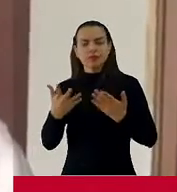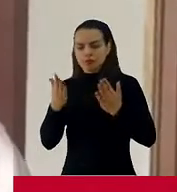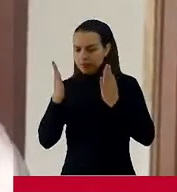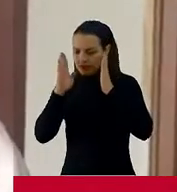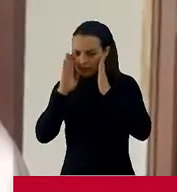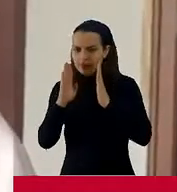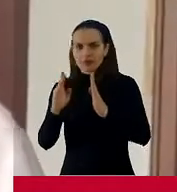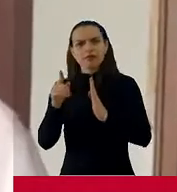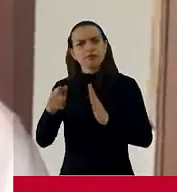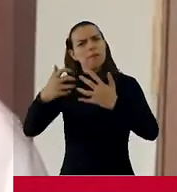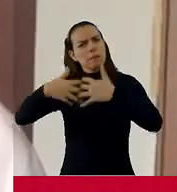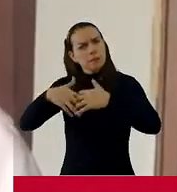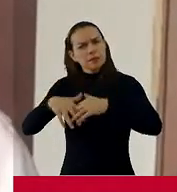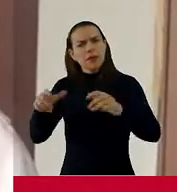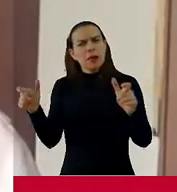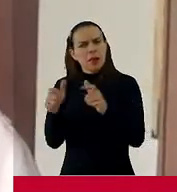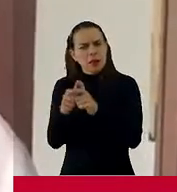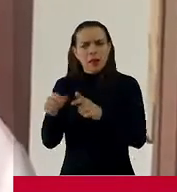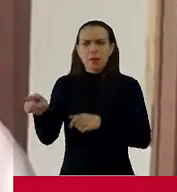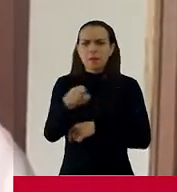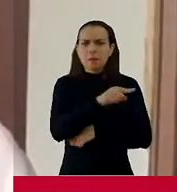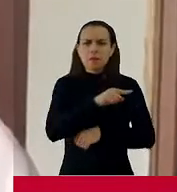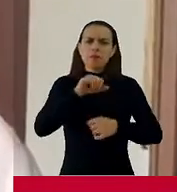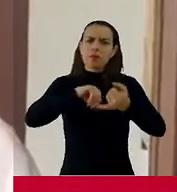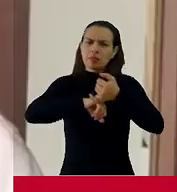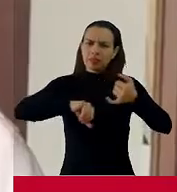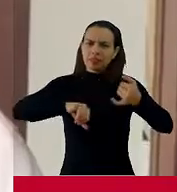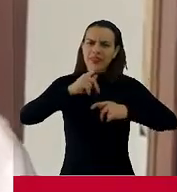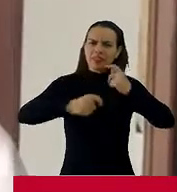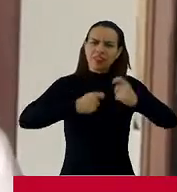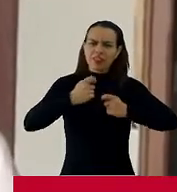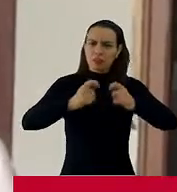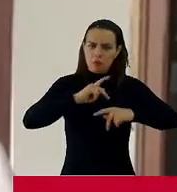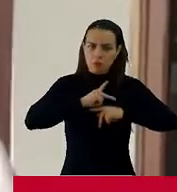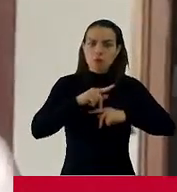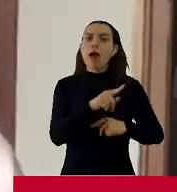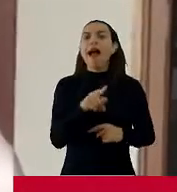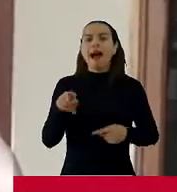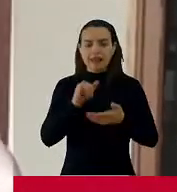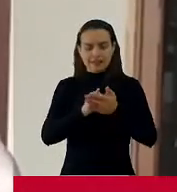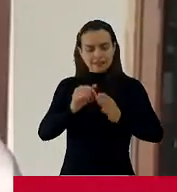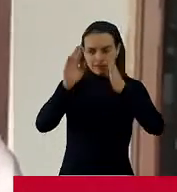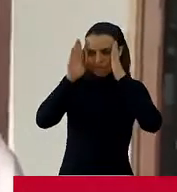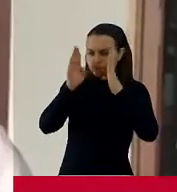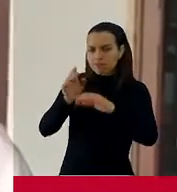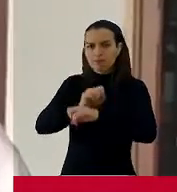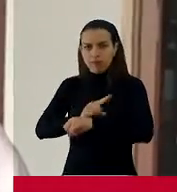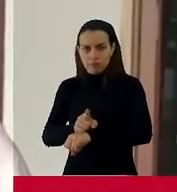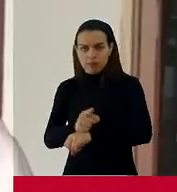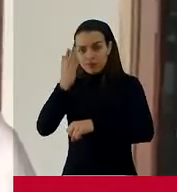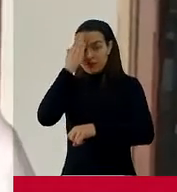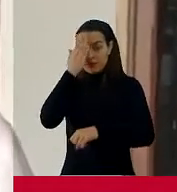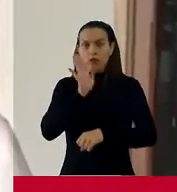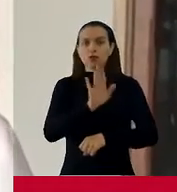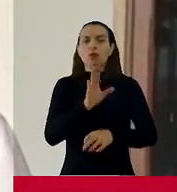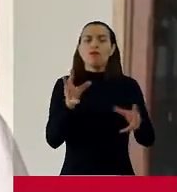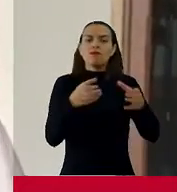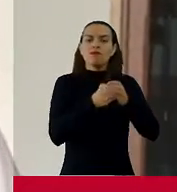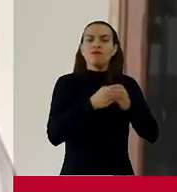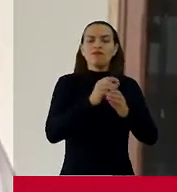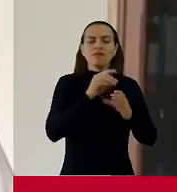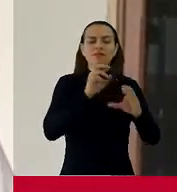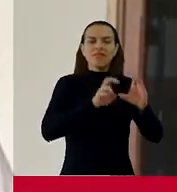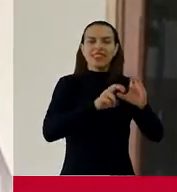pequeños comerciantes e independientes de una manera ágil a través de la financiera tecnológica